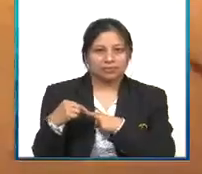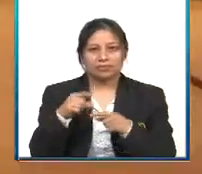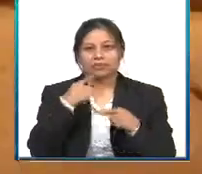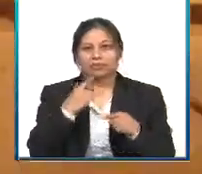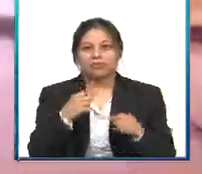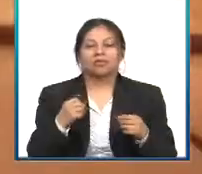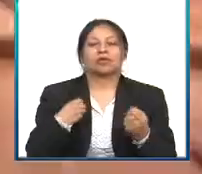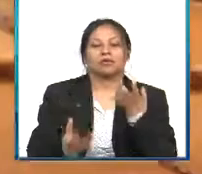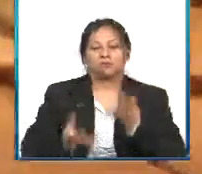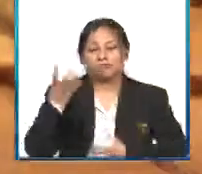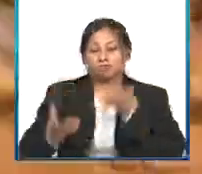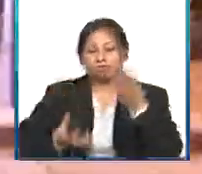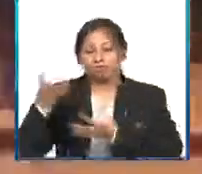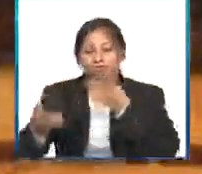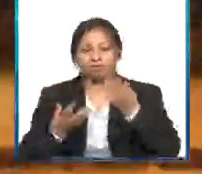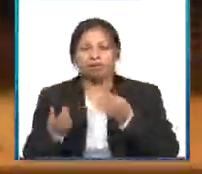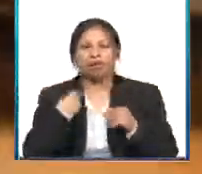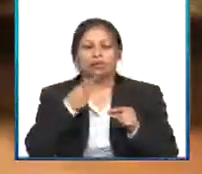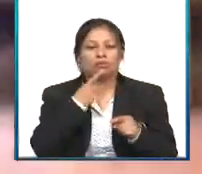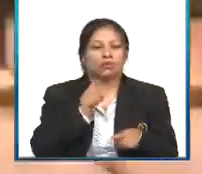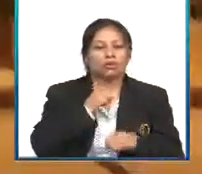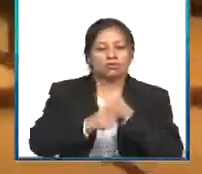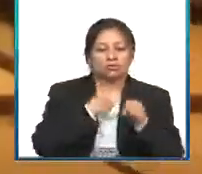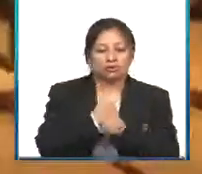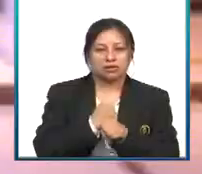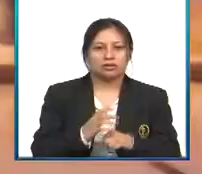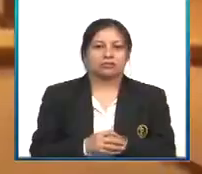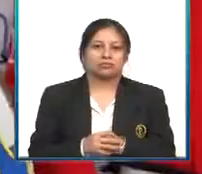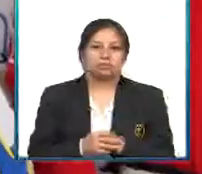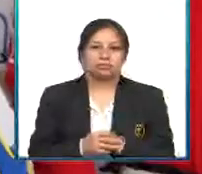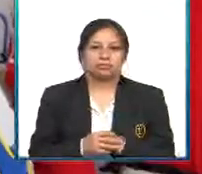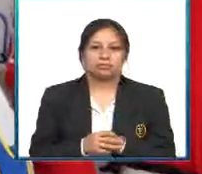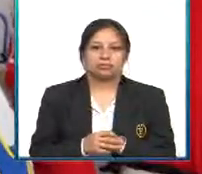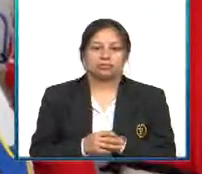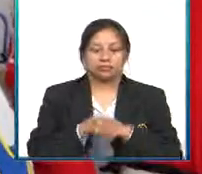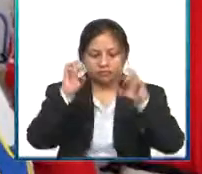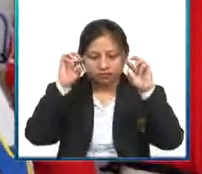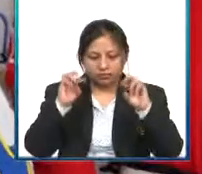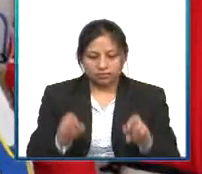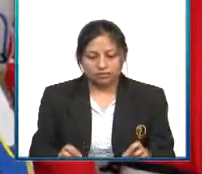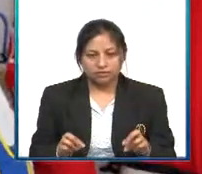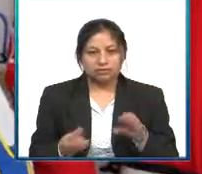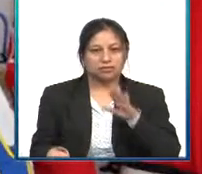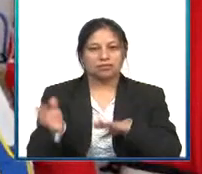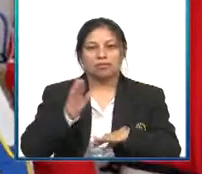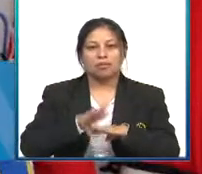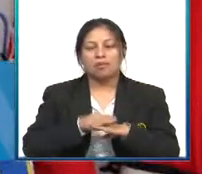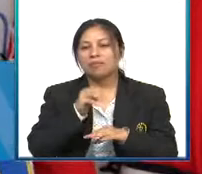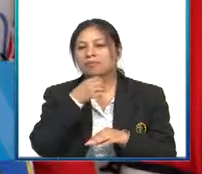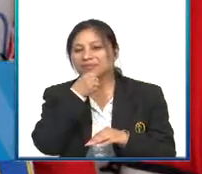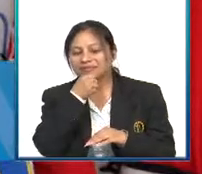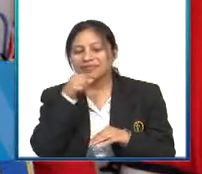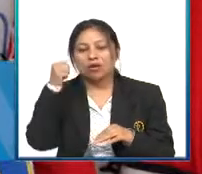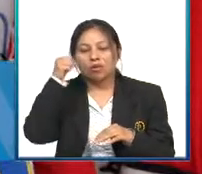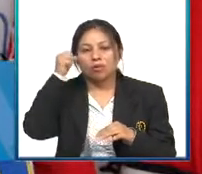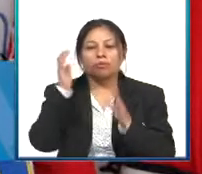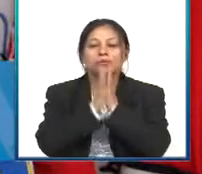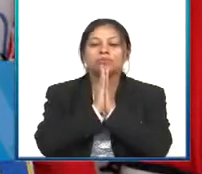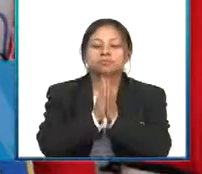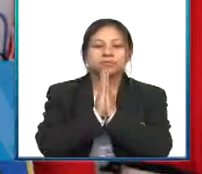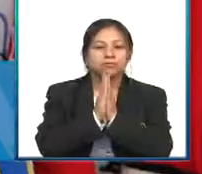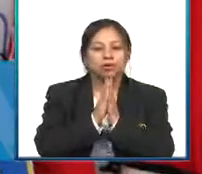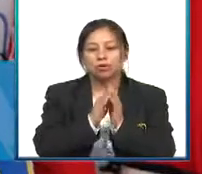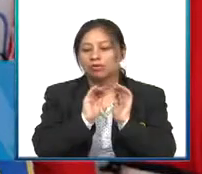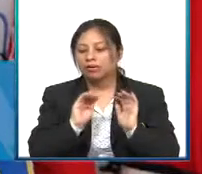de juegos pirotécnicos que son comunes en estas fiestas de fin de año. A las personas mayores de edad o familias, por favor